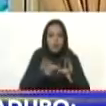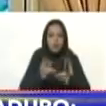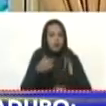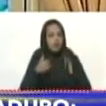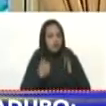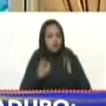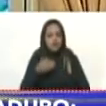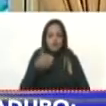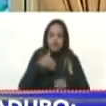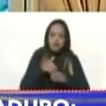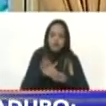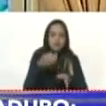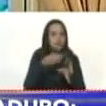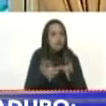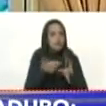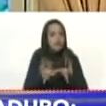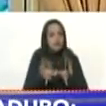ahorrista en Petro,